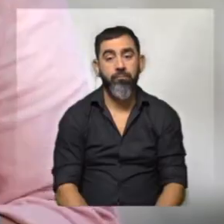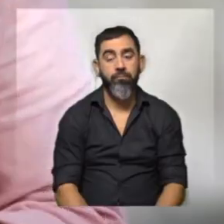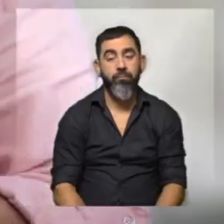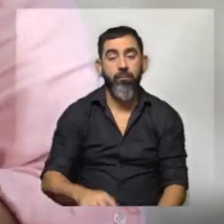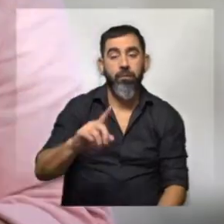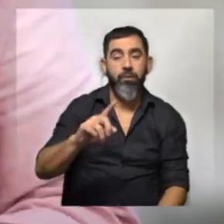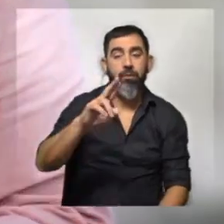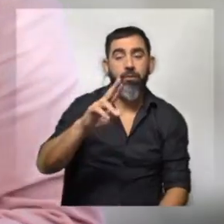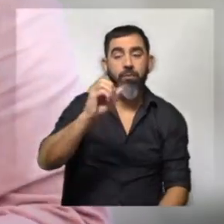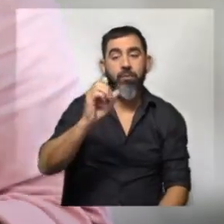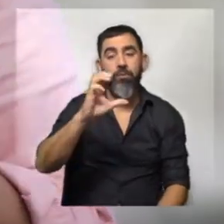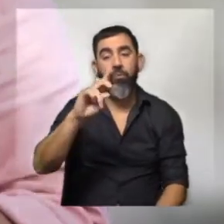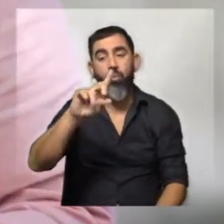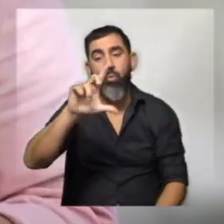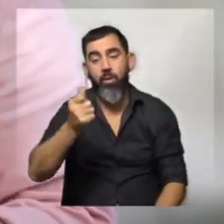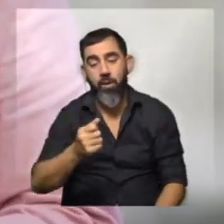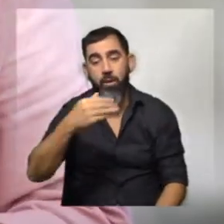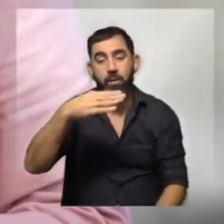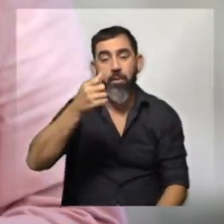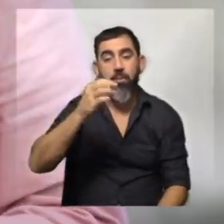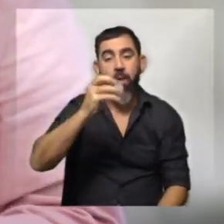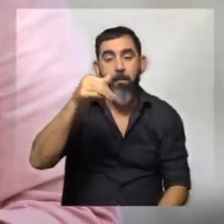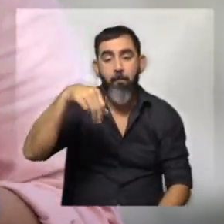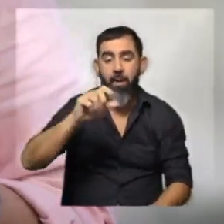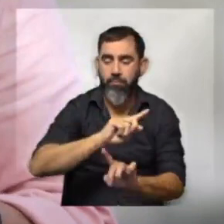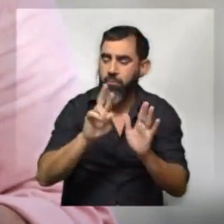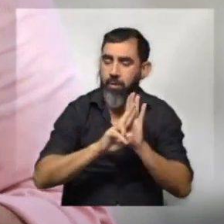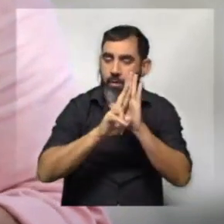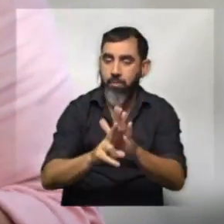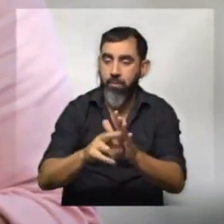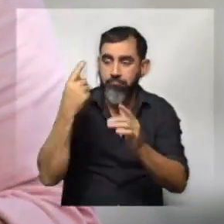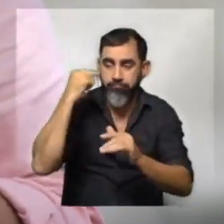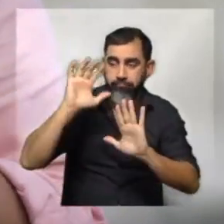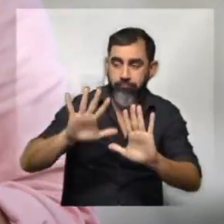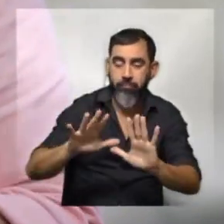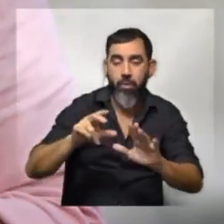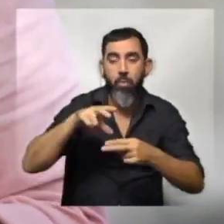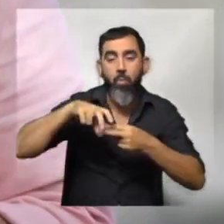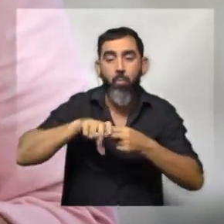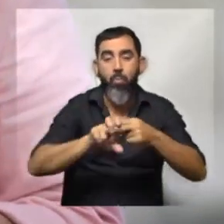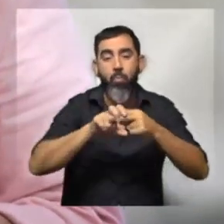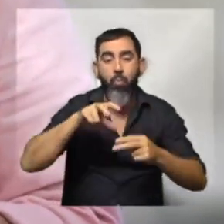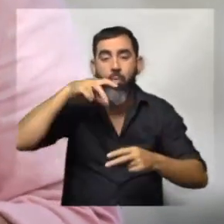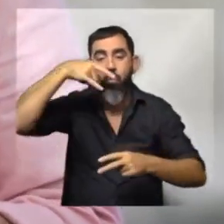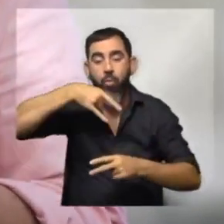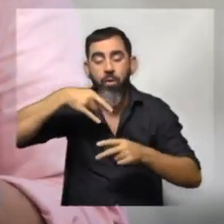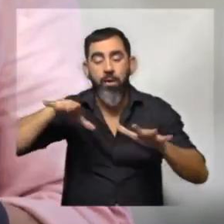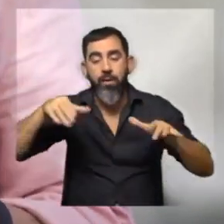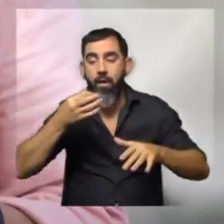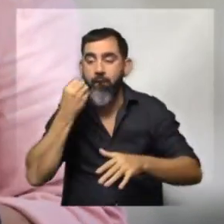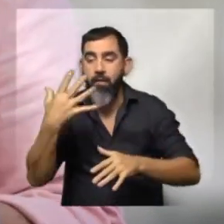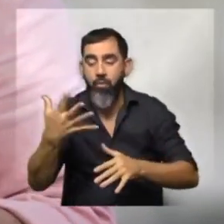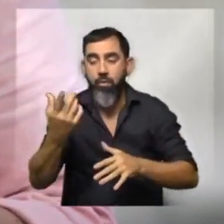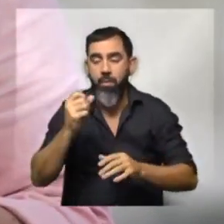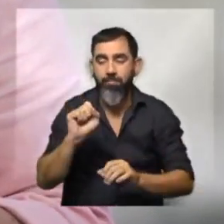Drácula y Batman no los representan, pero crearon su reputación. Los murciélagos son animales muy valiosos en el ecosistema, pero su